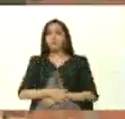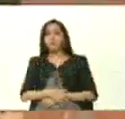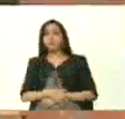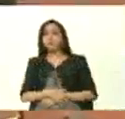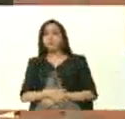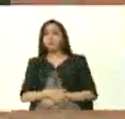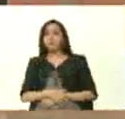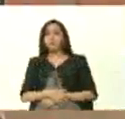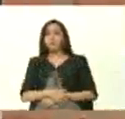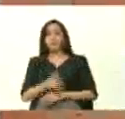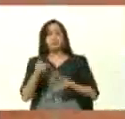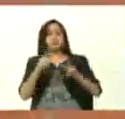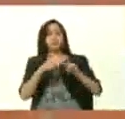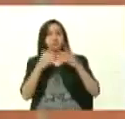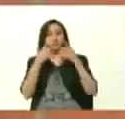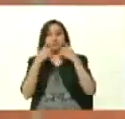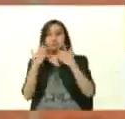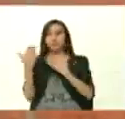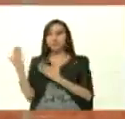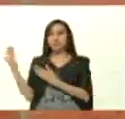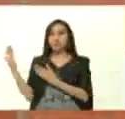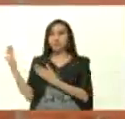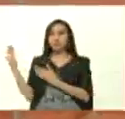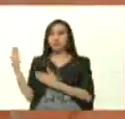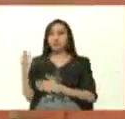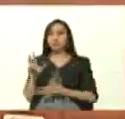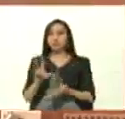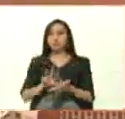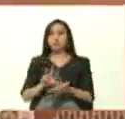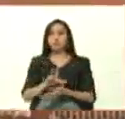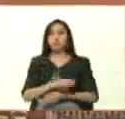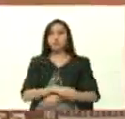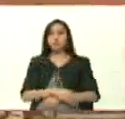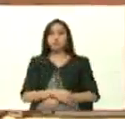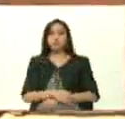esta hora y con esto retornamos el contacto a los estudios de Venezolana de Televisión. Adelante.